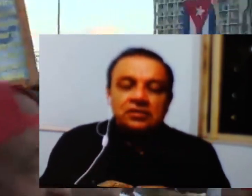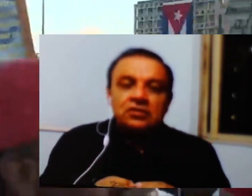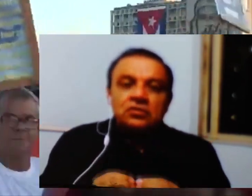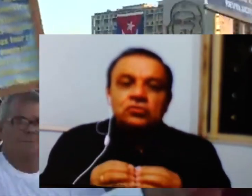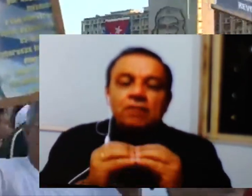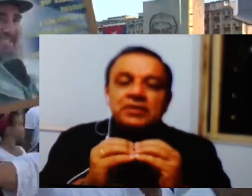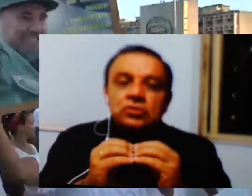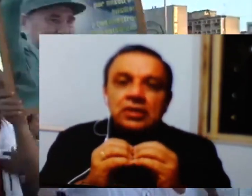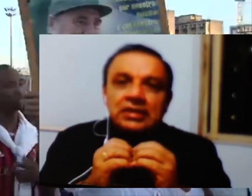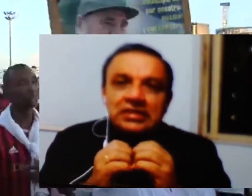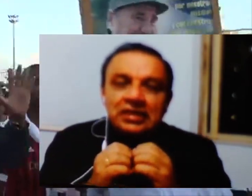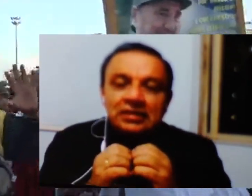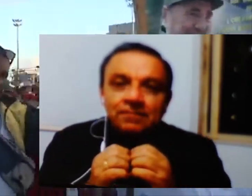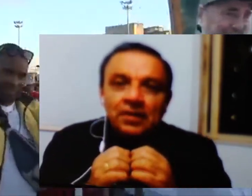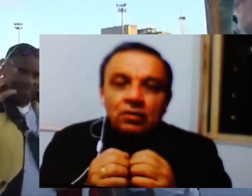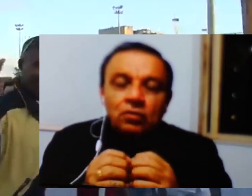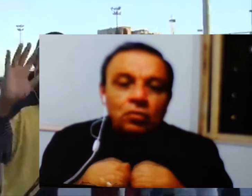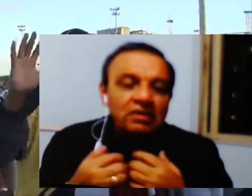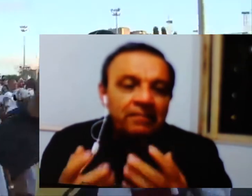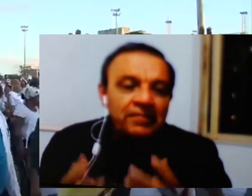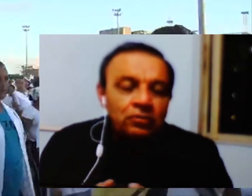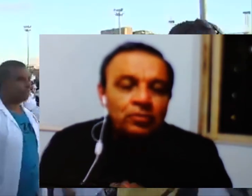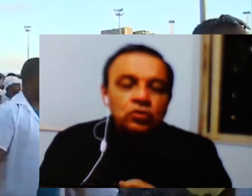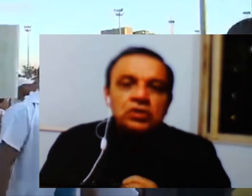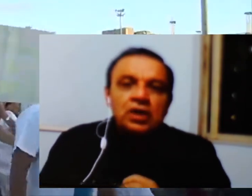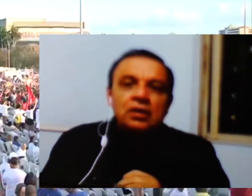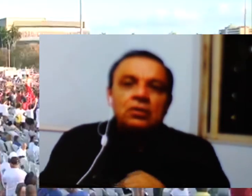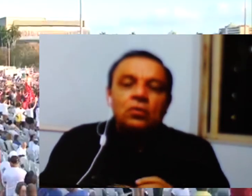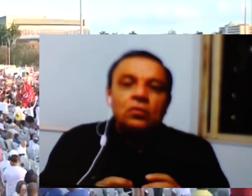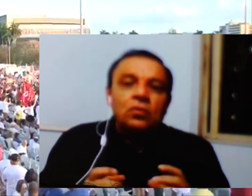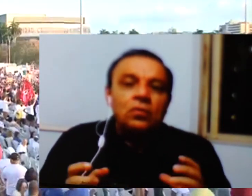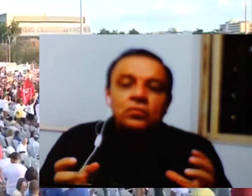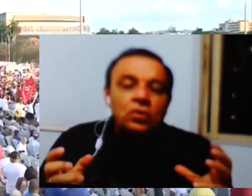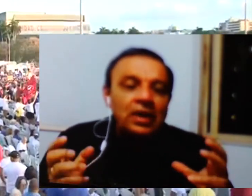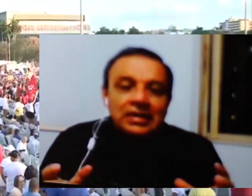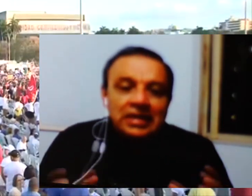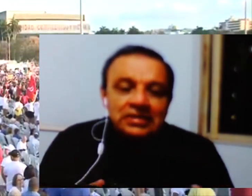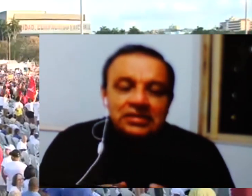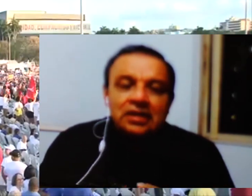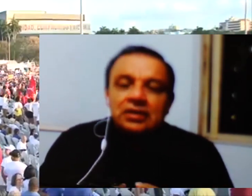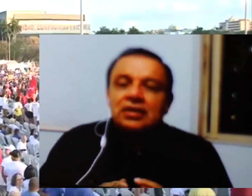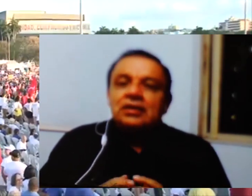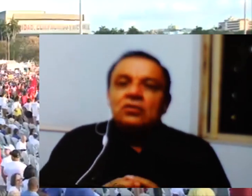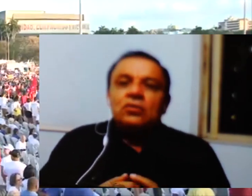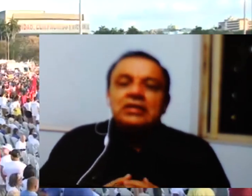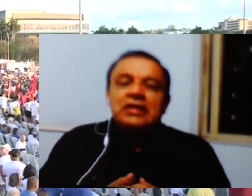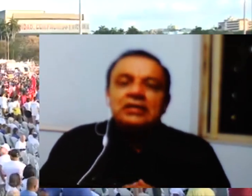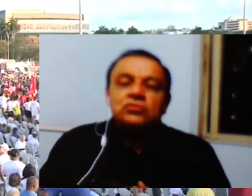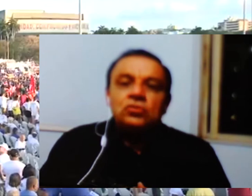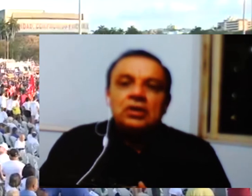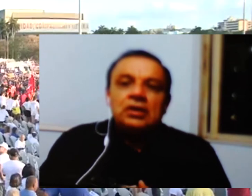de la crisis. Son las personas que tienen o una familia numerosa o no les alcanza